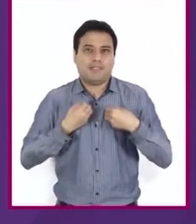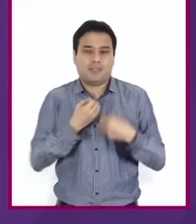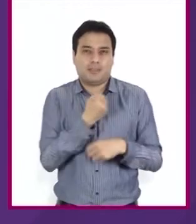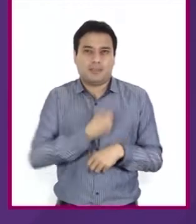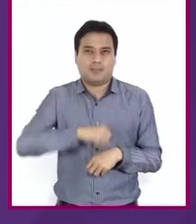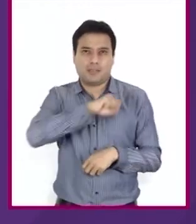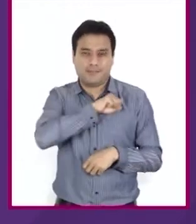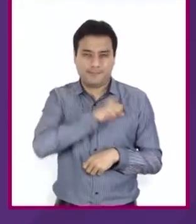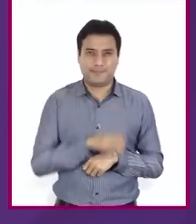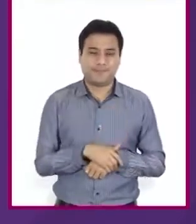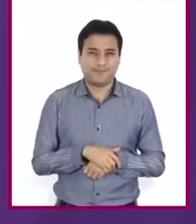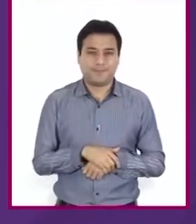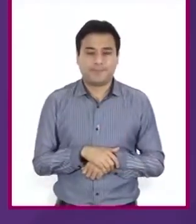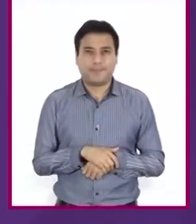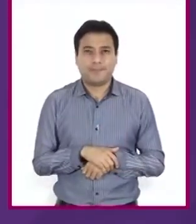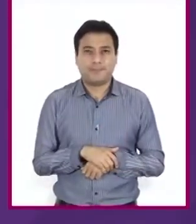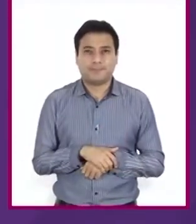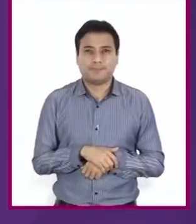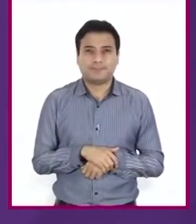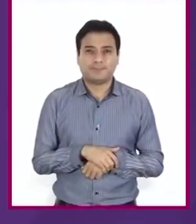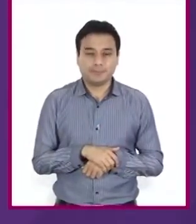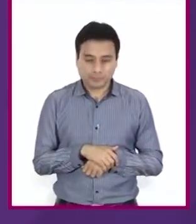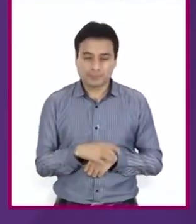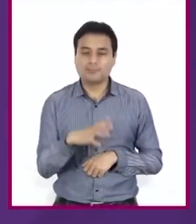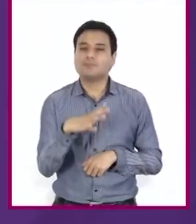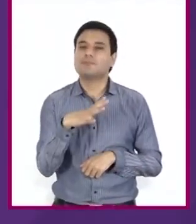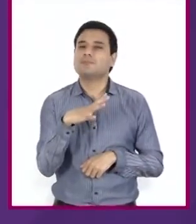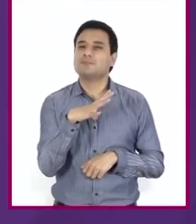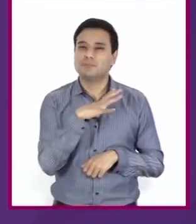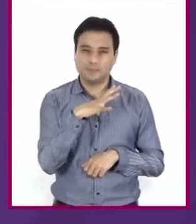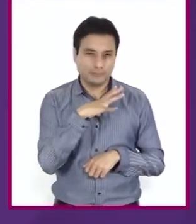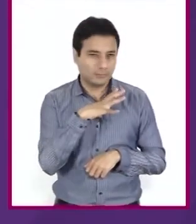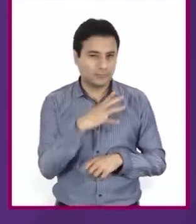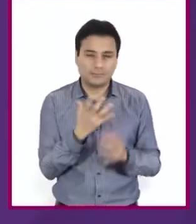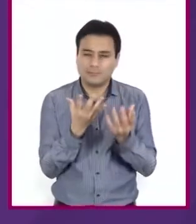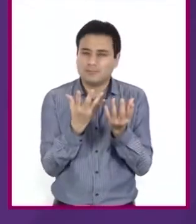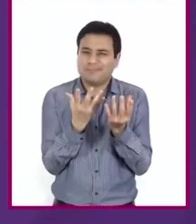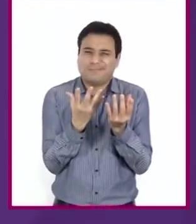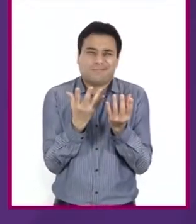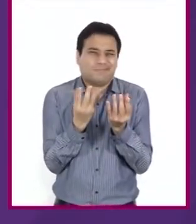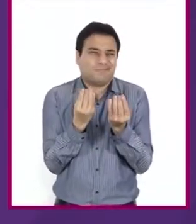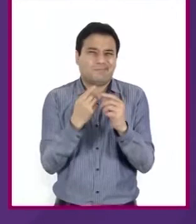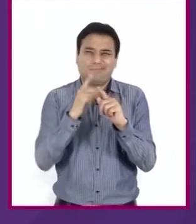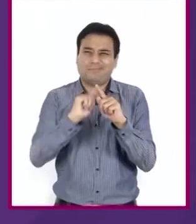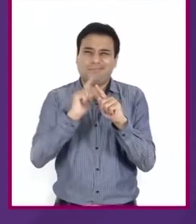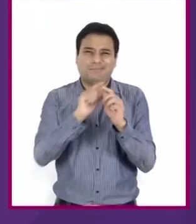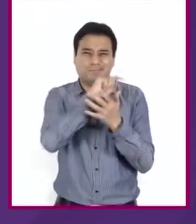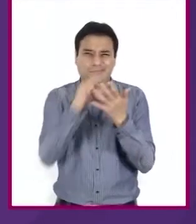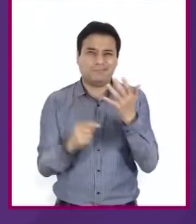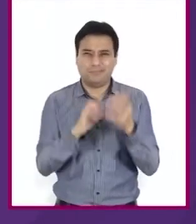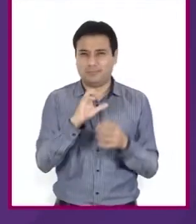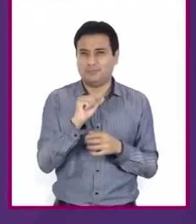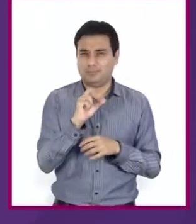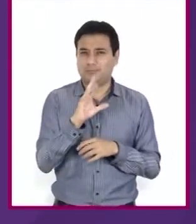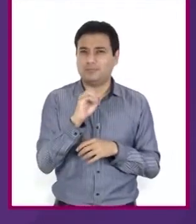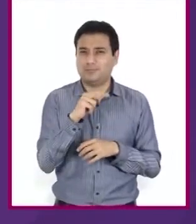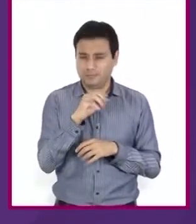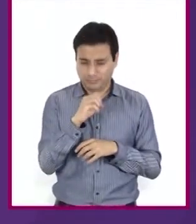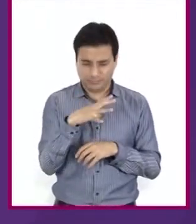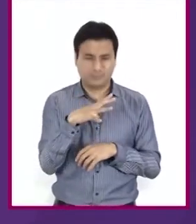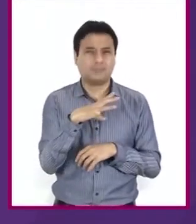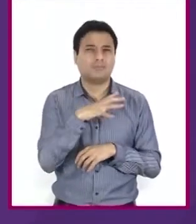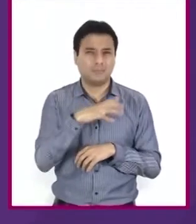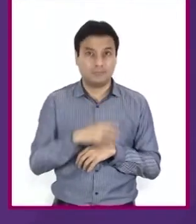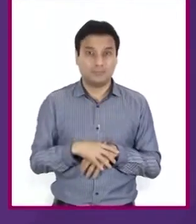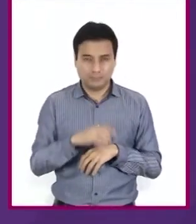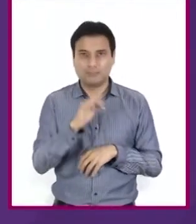de personas. Existe un número muy grande de componentes a bases de carbono, ya que posee una